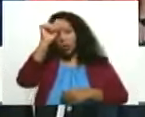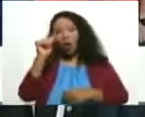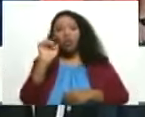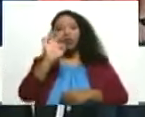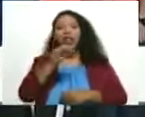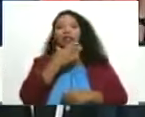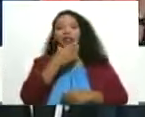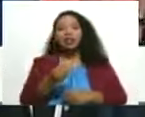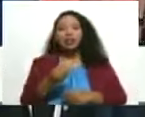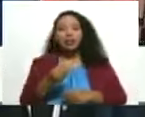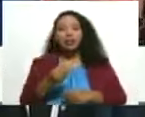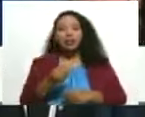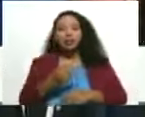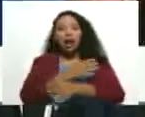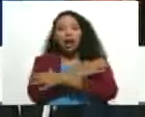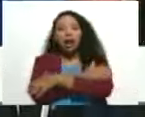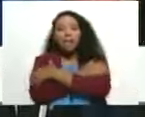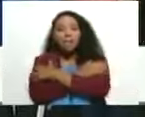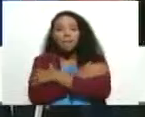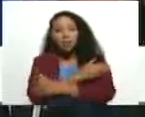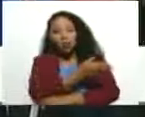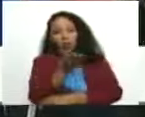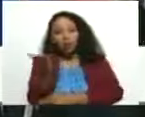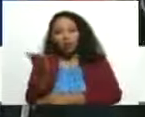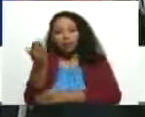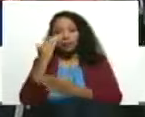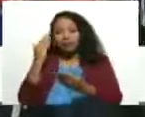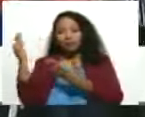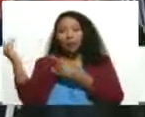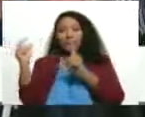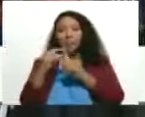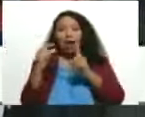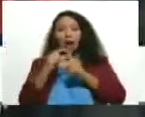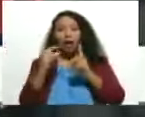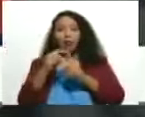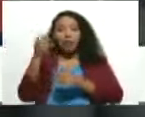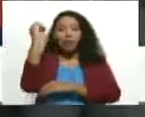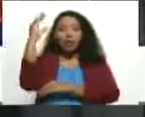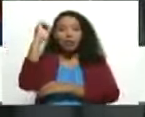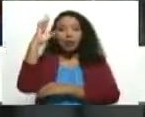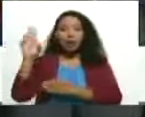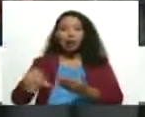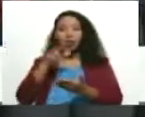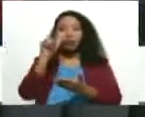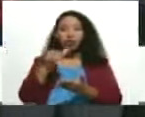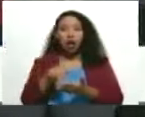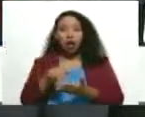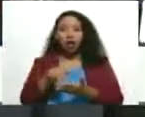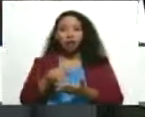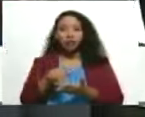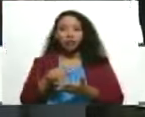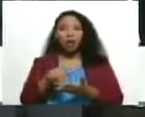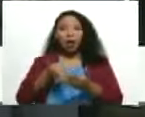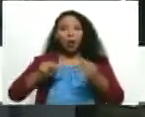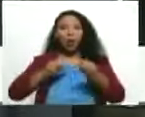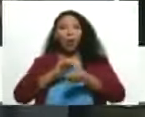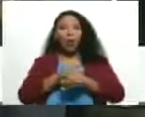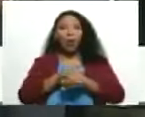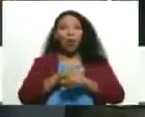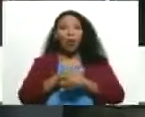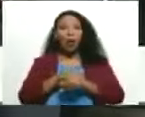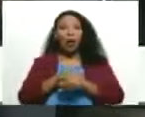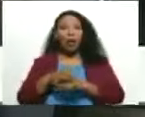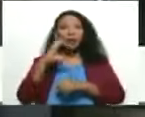todas y a todos. Escucharon ustedes al presidente del Parlamento venezolano, doctor Jorge Rodríguez, a las afueras del